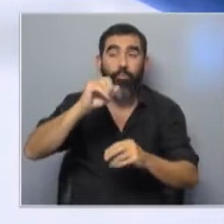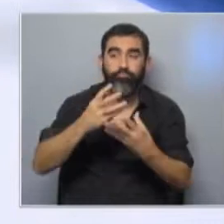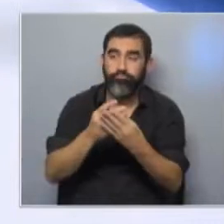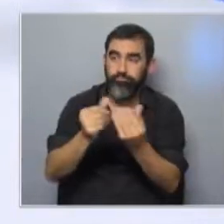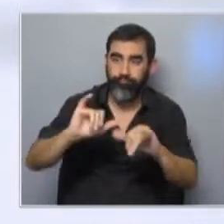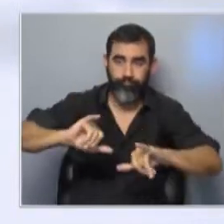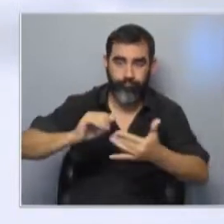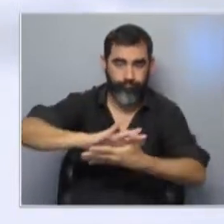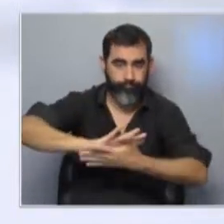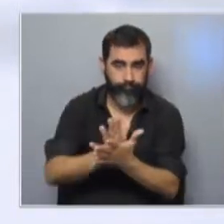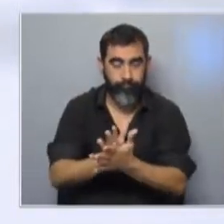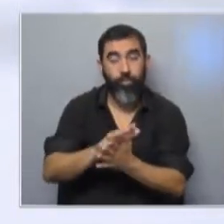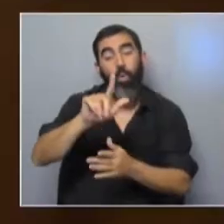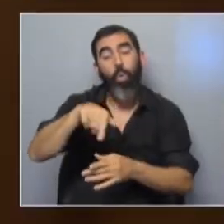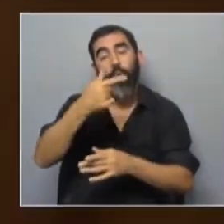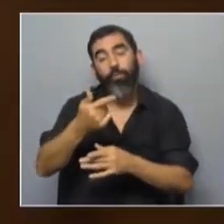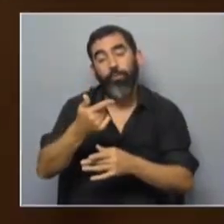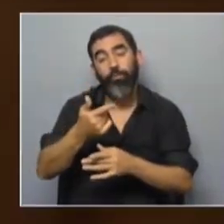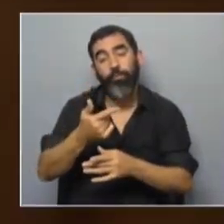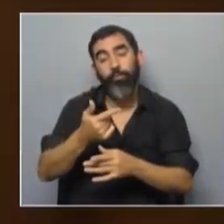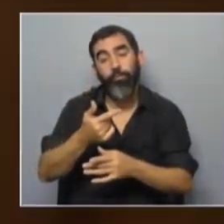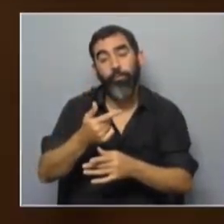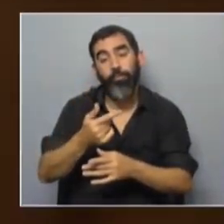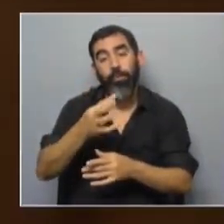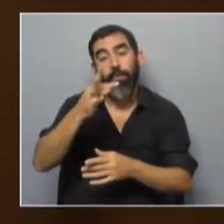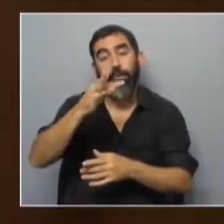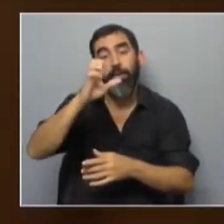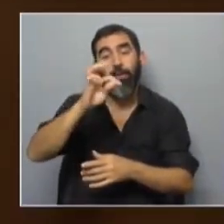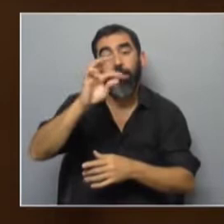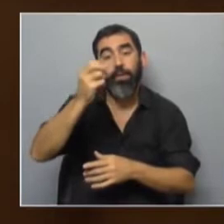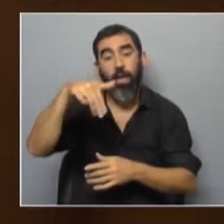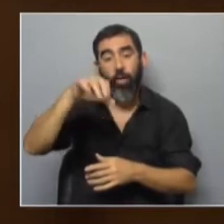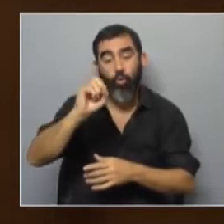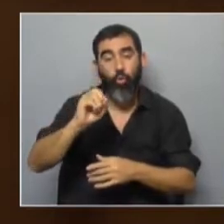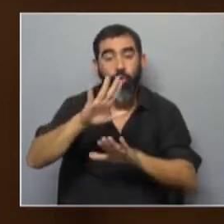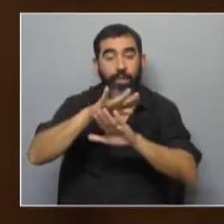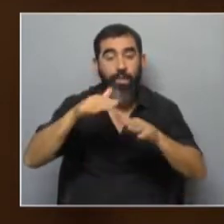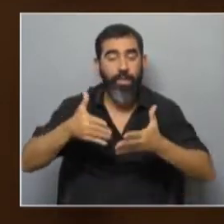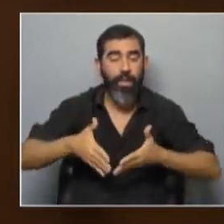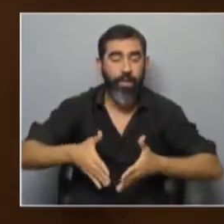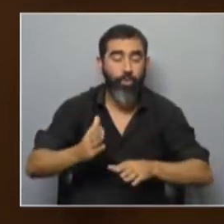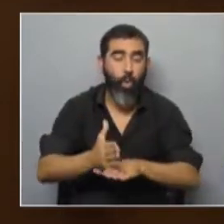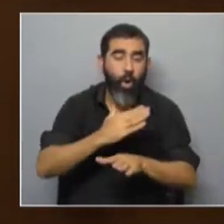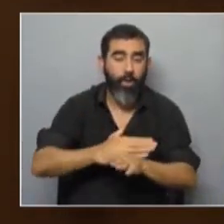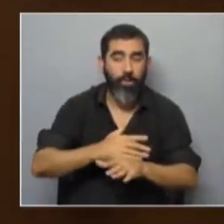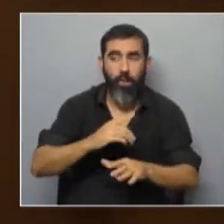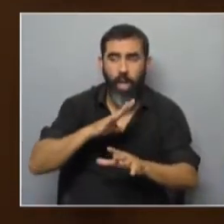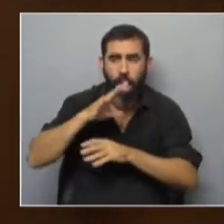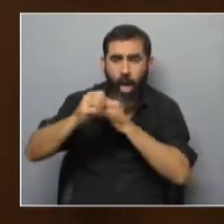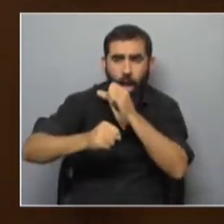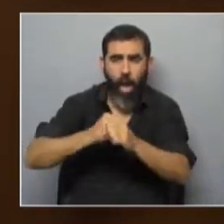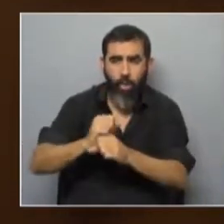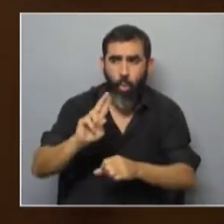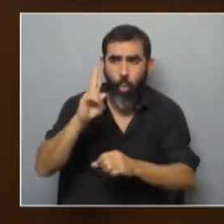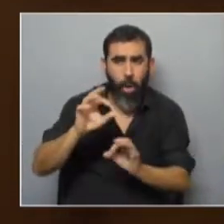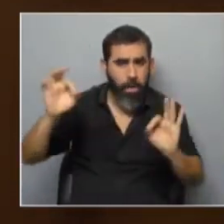polio, como los casos de tétanos neonatal, que hace décadas que en Uruguay no hay un solo caso de